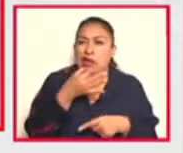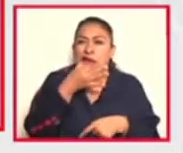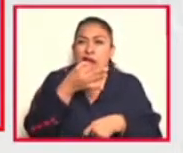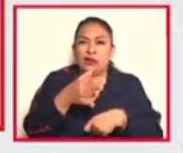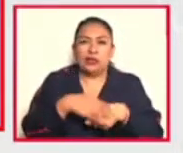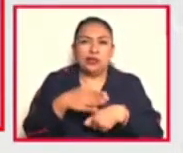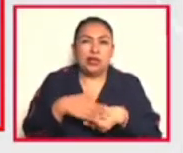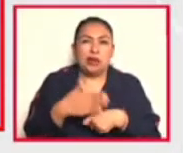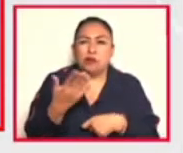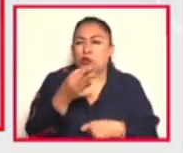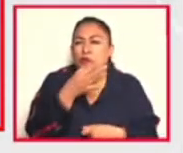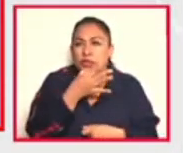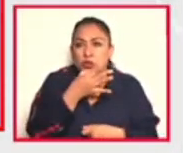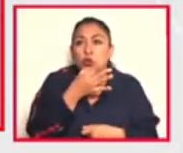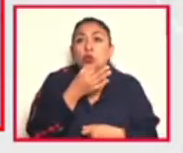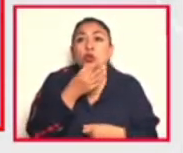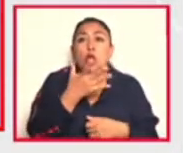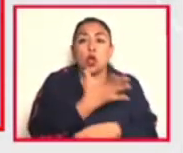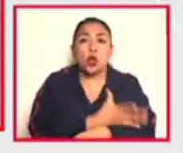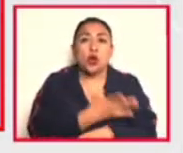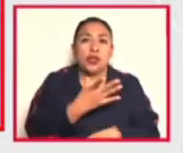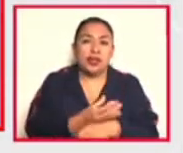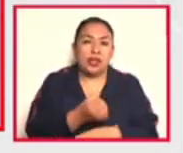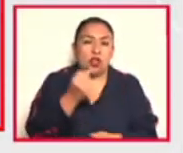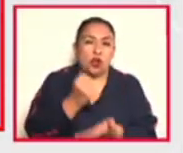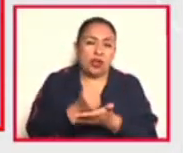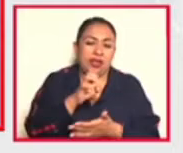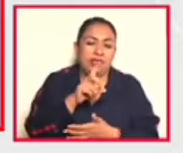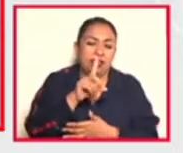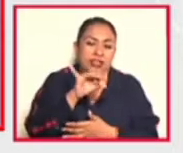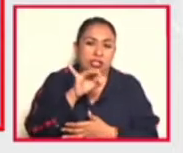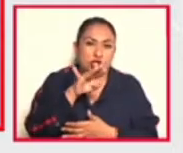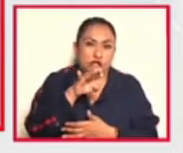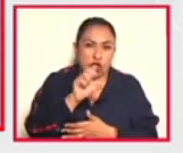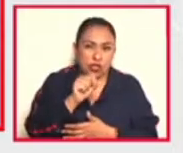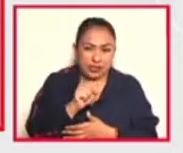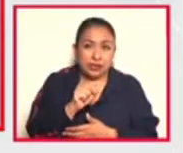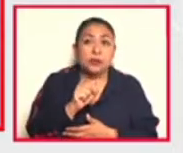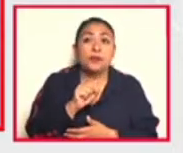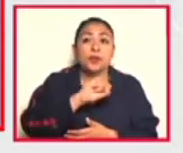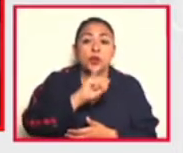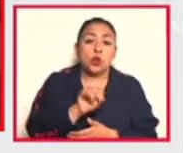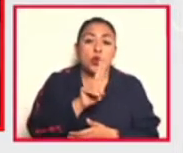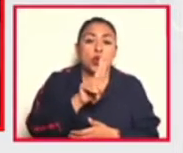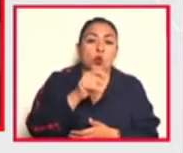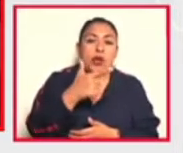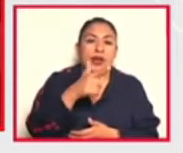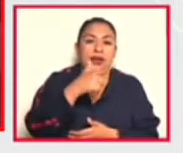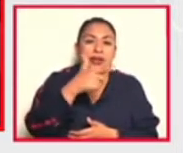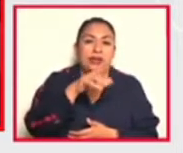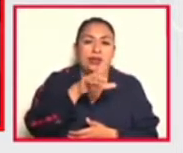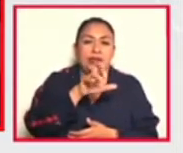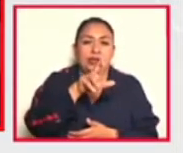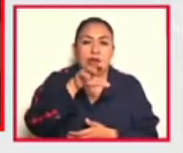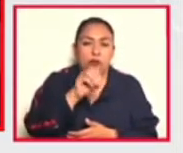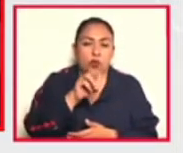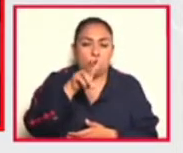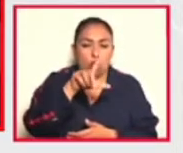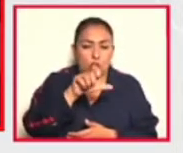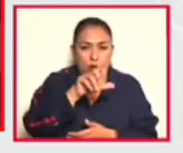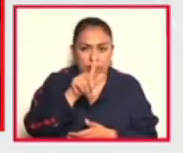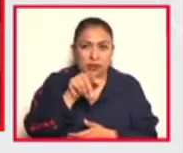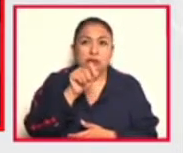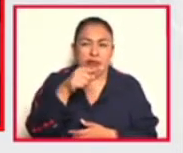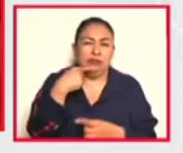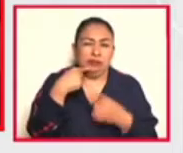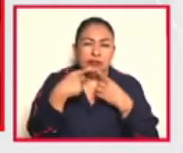unos minutos, coordinador de ediciones de Proceso, Juan Guillermo López. También esta